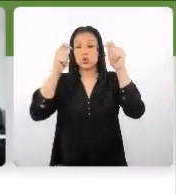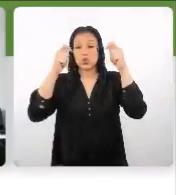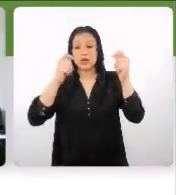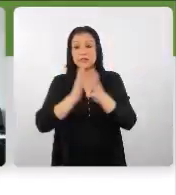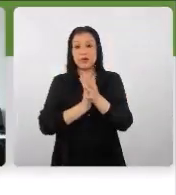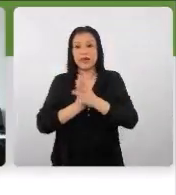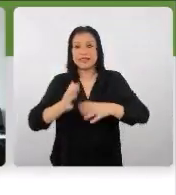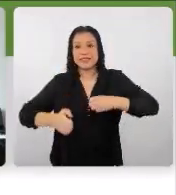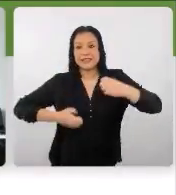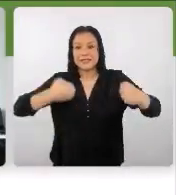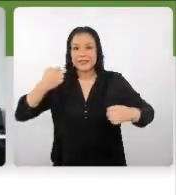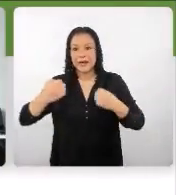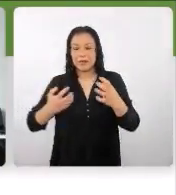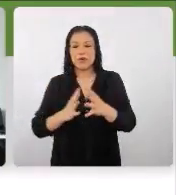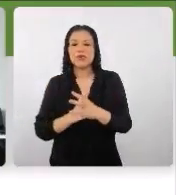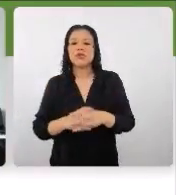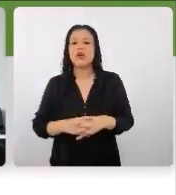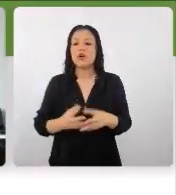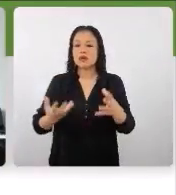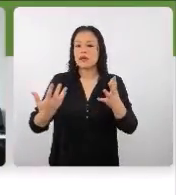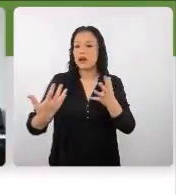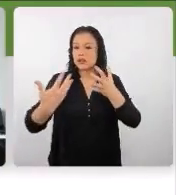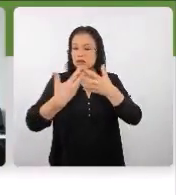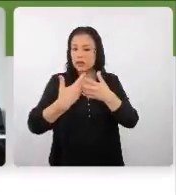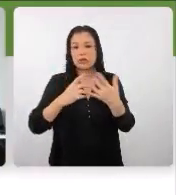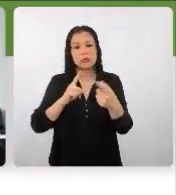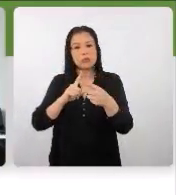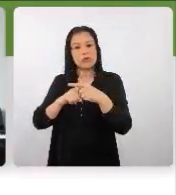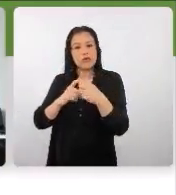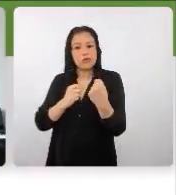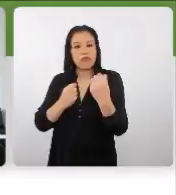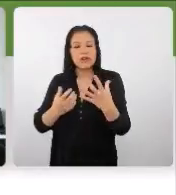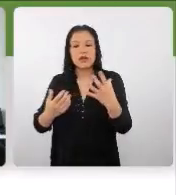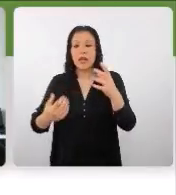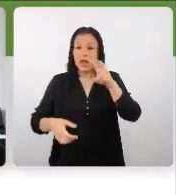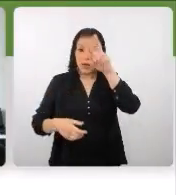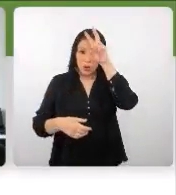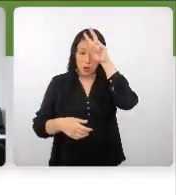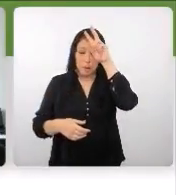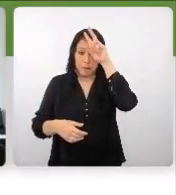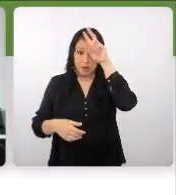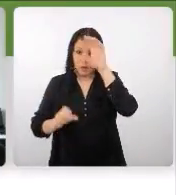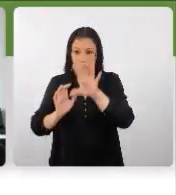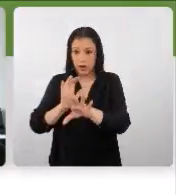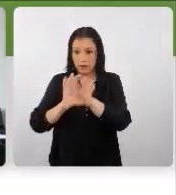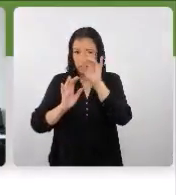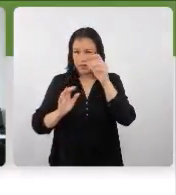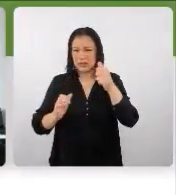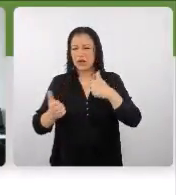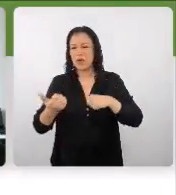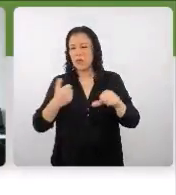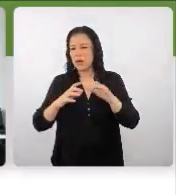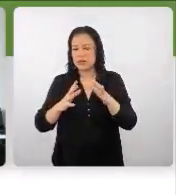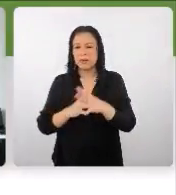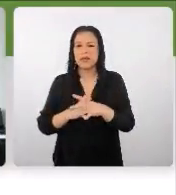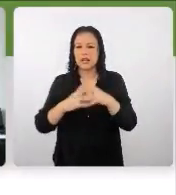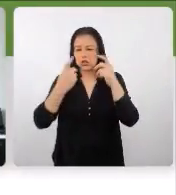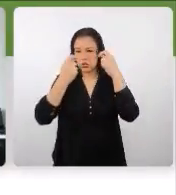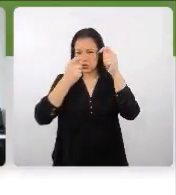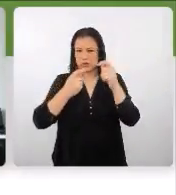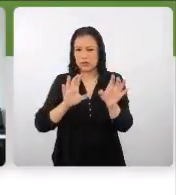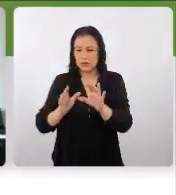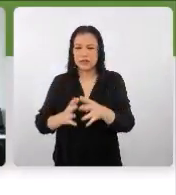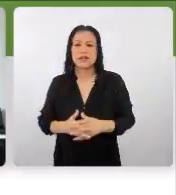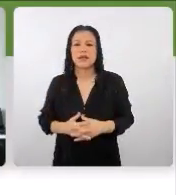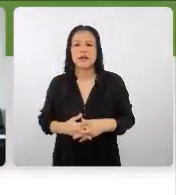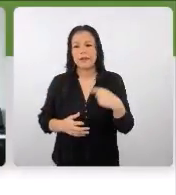comunitario, los cuales están asociando positiva y fuertemente con Perú a la hora de mencionarlo como actividad turística a realizar en